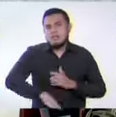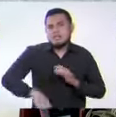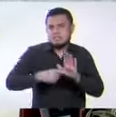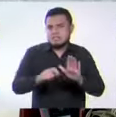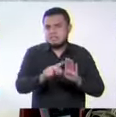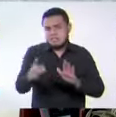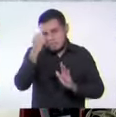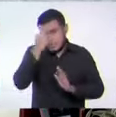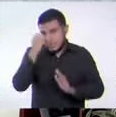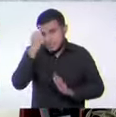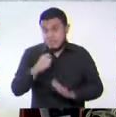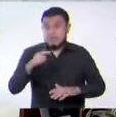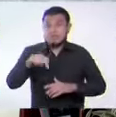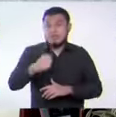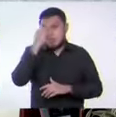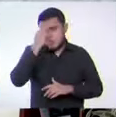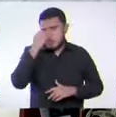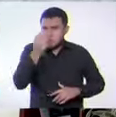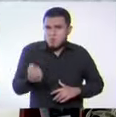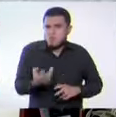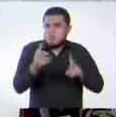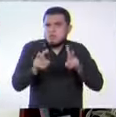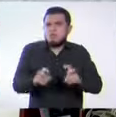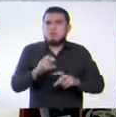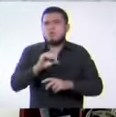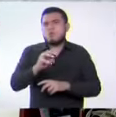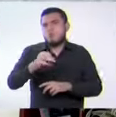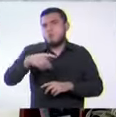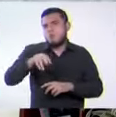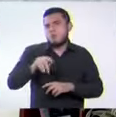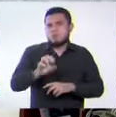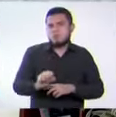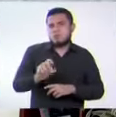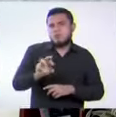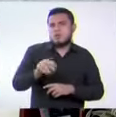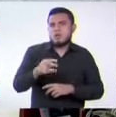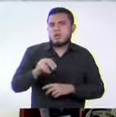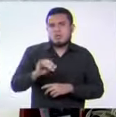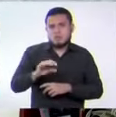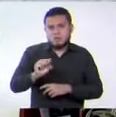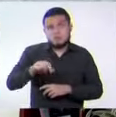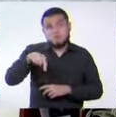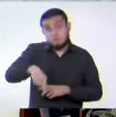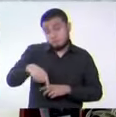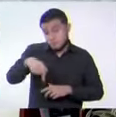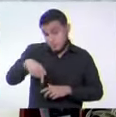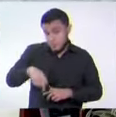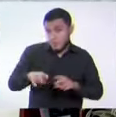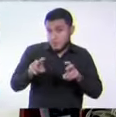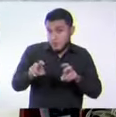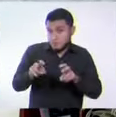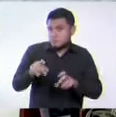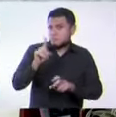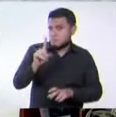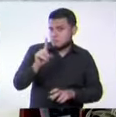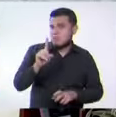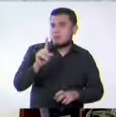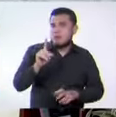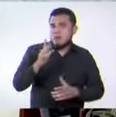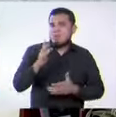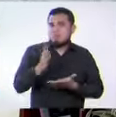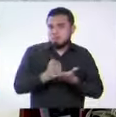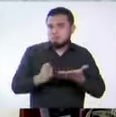los compuestos orgánicos. Imagínate, pero en esta ocasión únicamente abordaremos la primera parte de